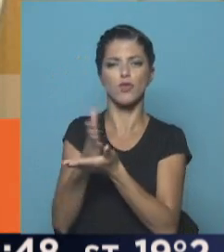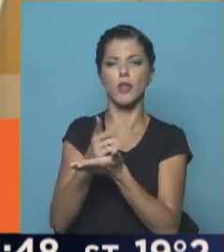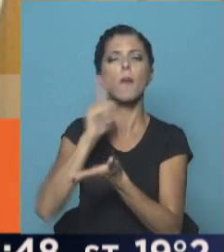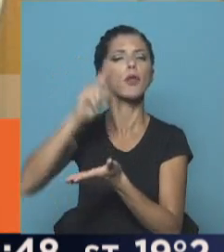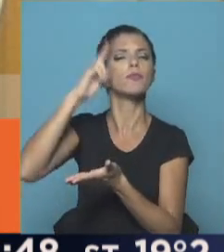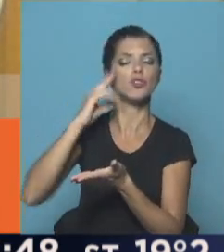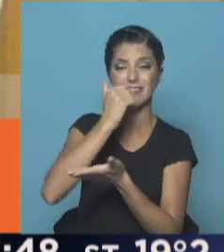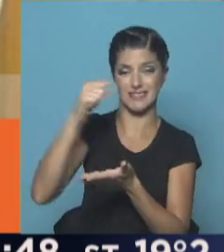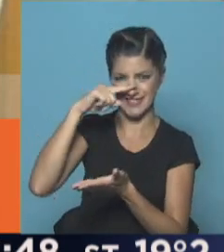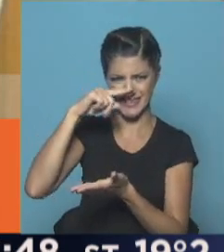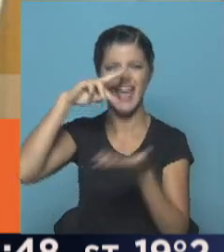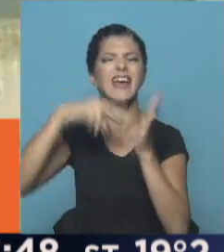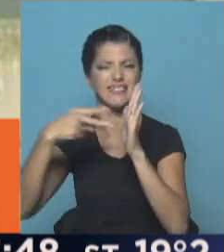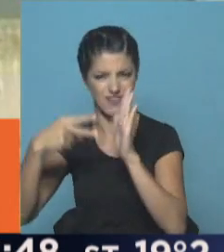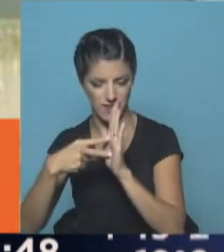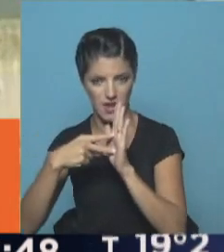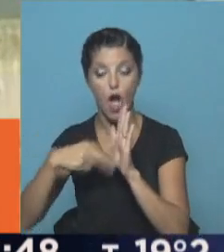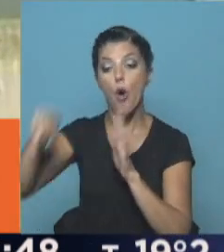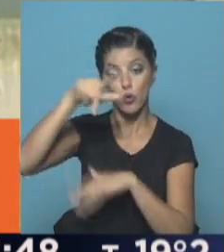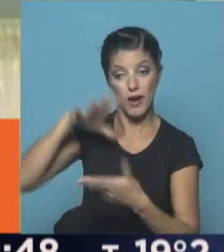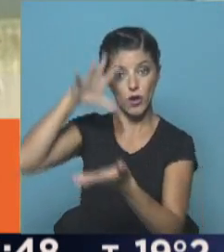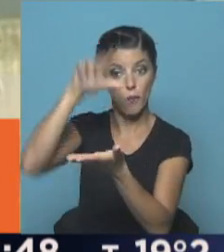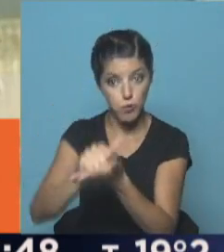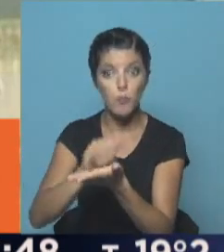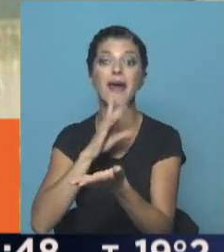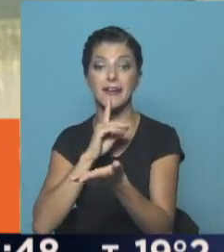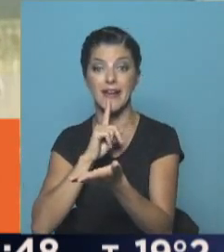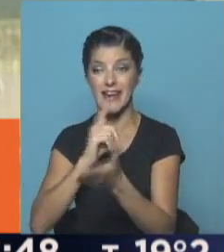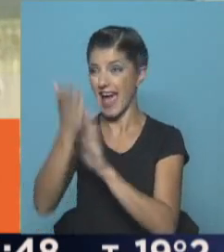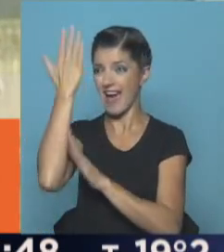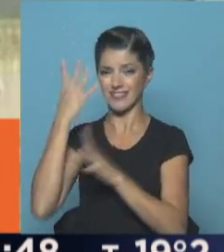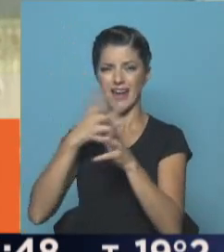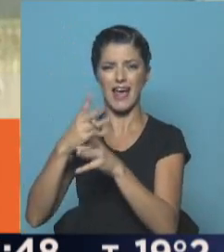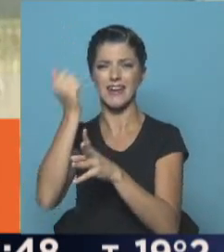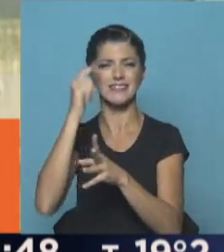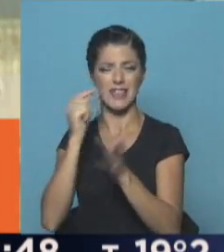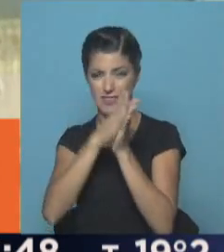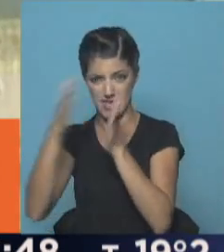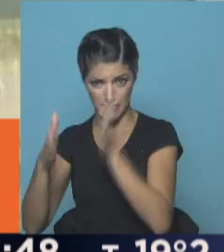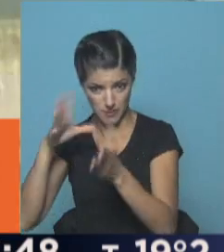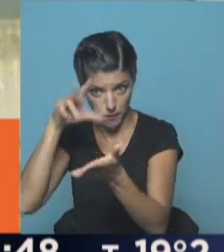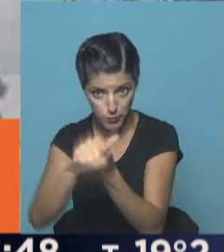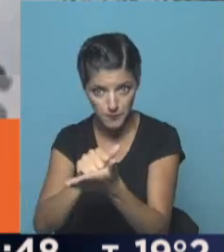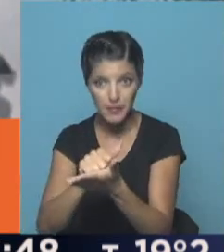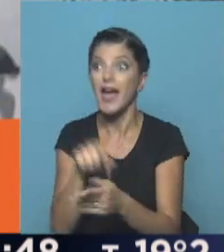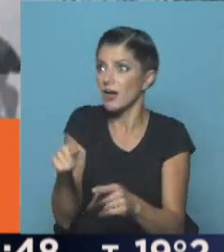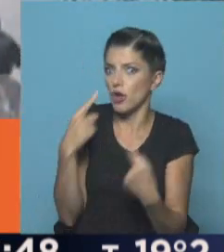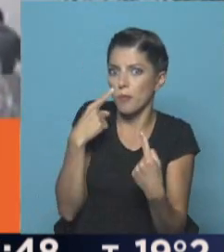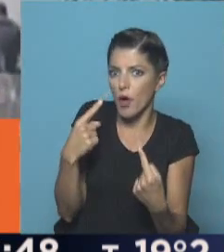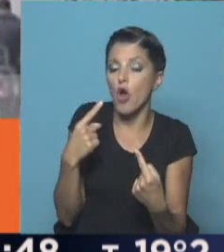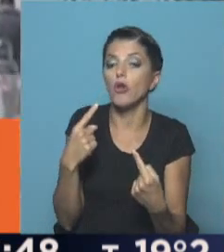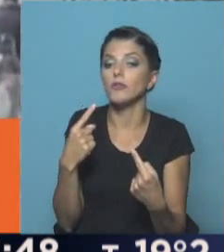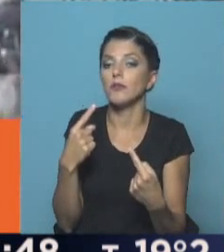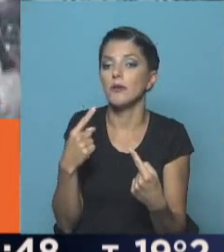decir, en el territorio ocupado por los israelíes en la Guerra de los 6 días. Esta posición parece reconocer de manera implícita